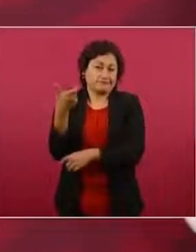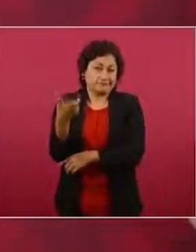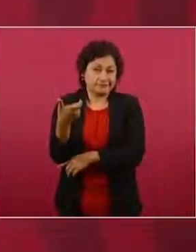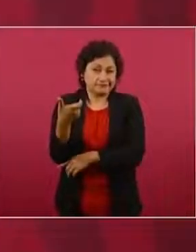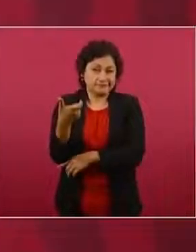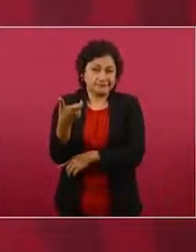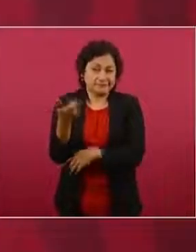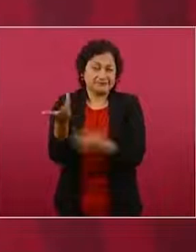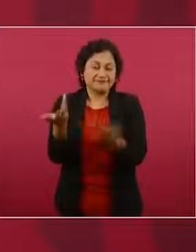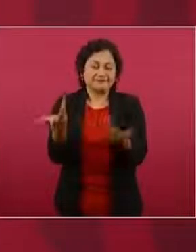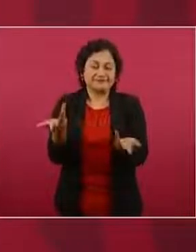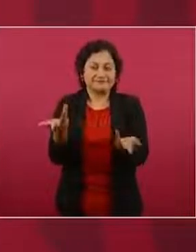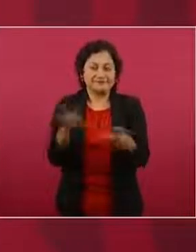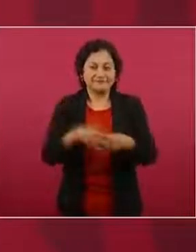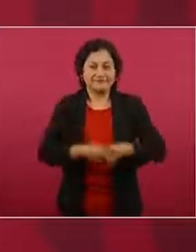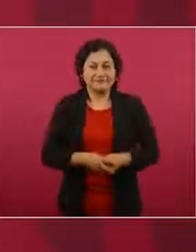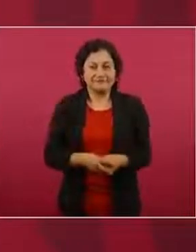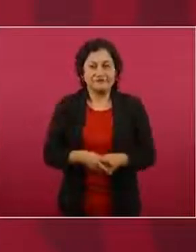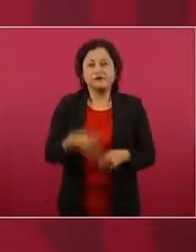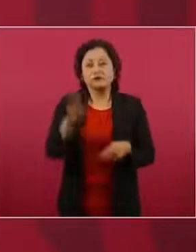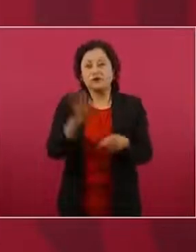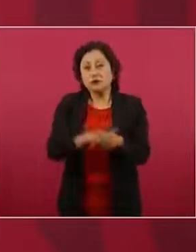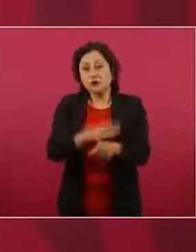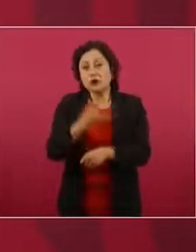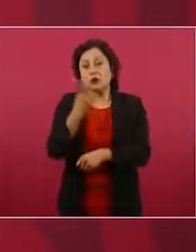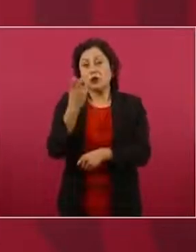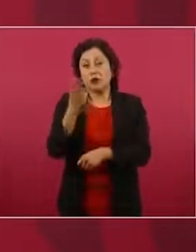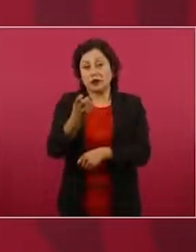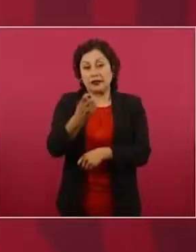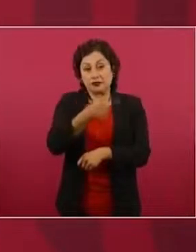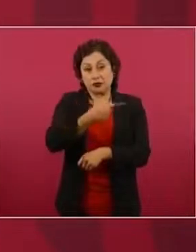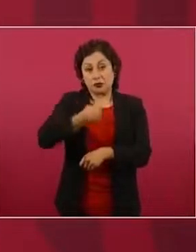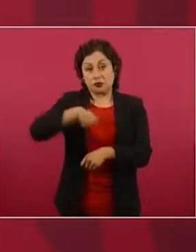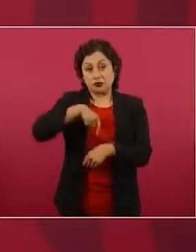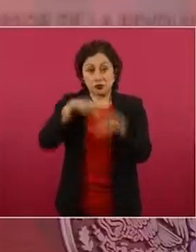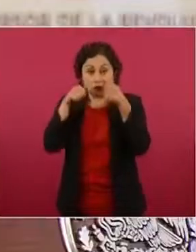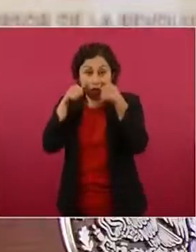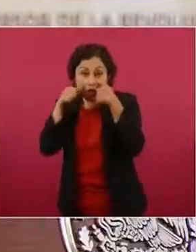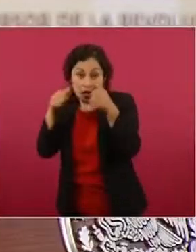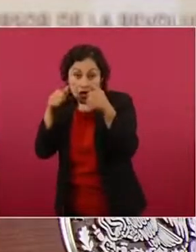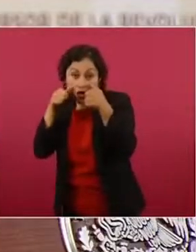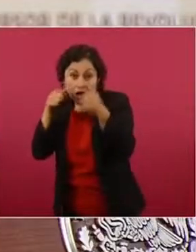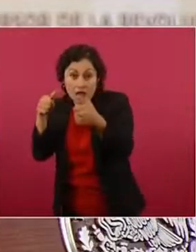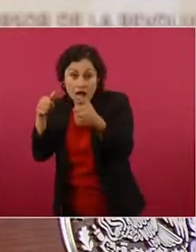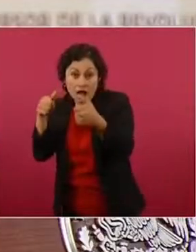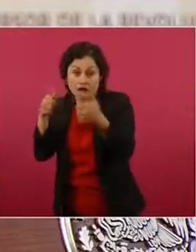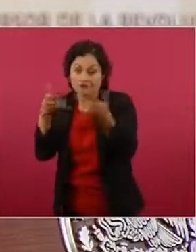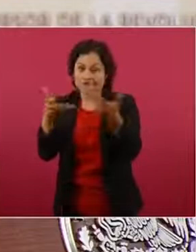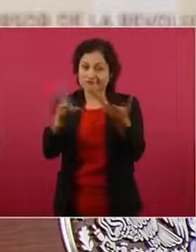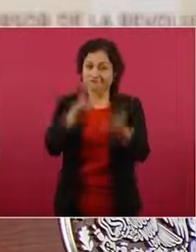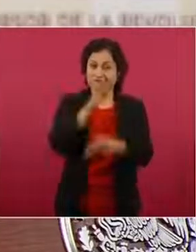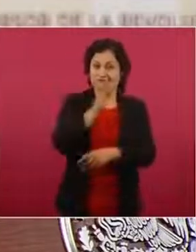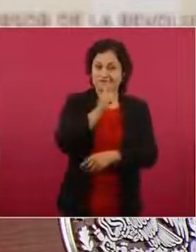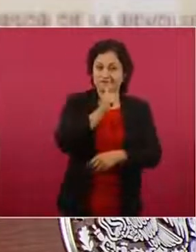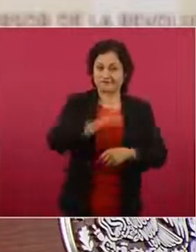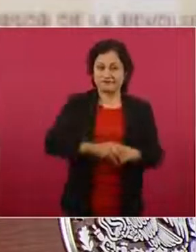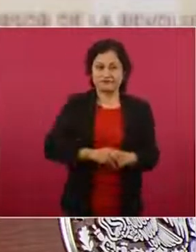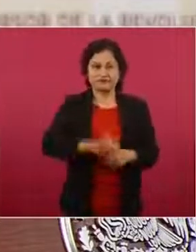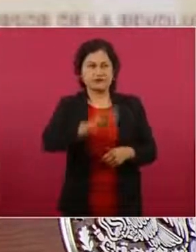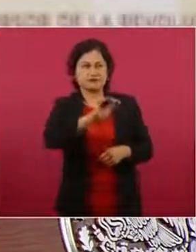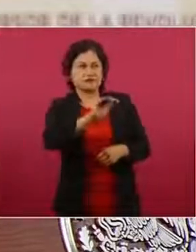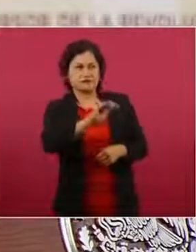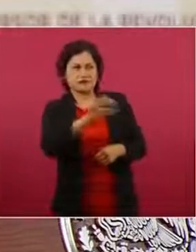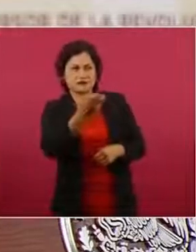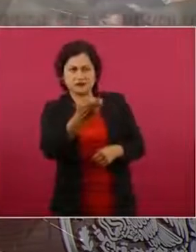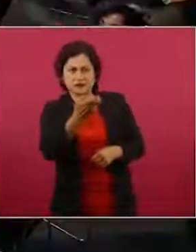sino para el pueblo de México. Durante su gira por la montaña de Guerrero, el mandatario aprovechó para anunciar que el próximo